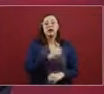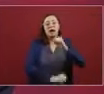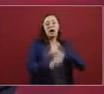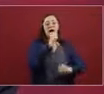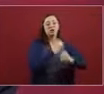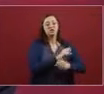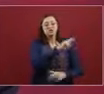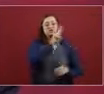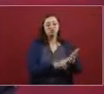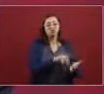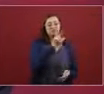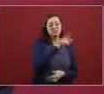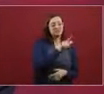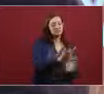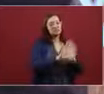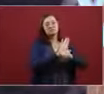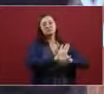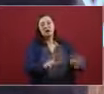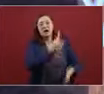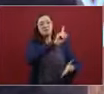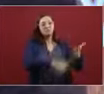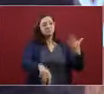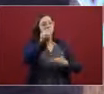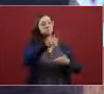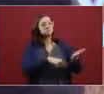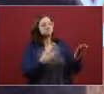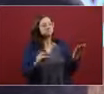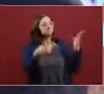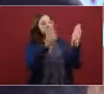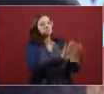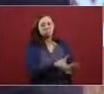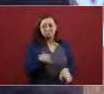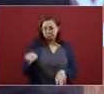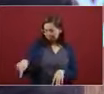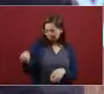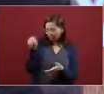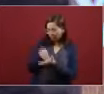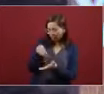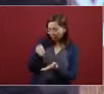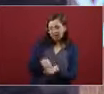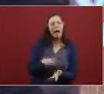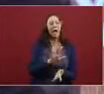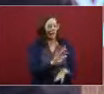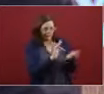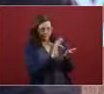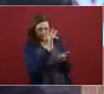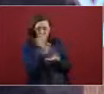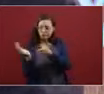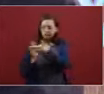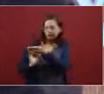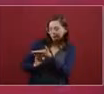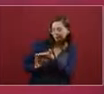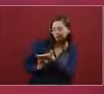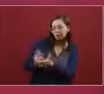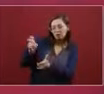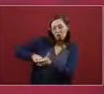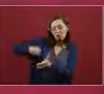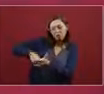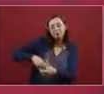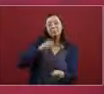2017 y todavía aparece. Bueno, se corrige, ¿no? Esto de la